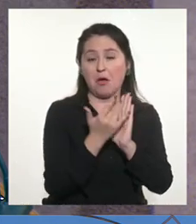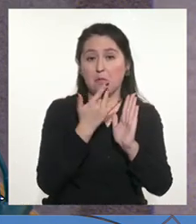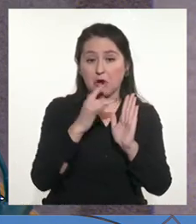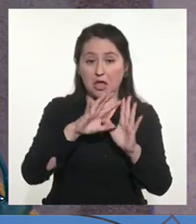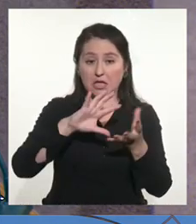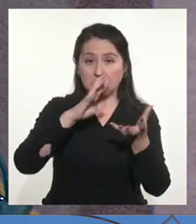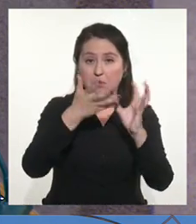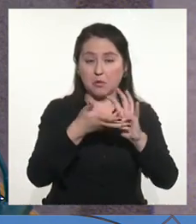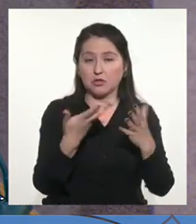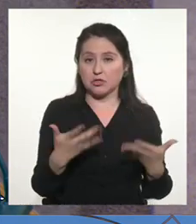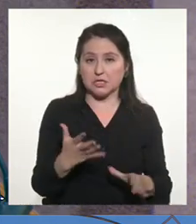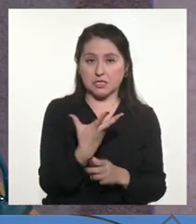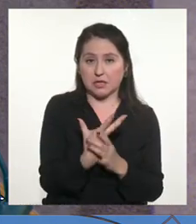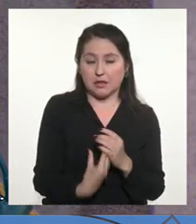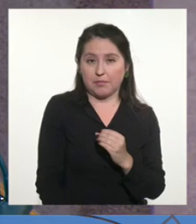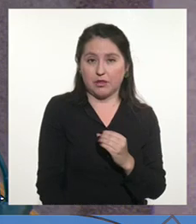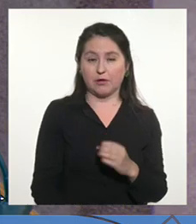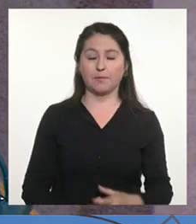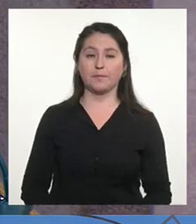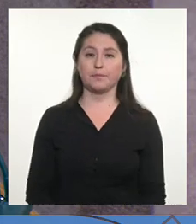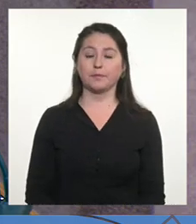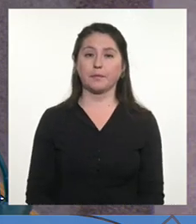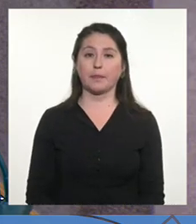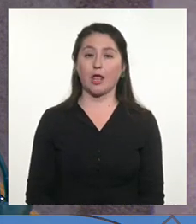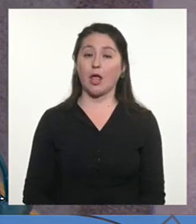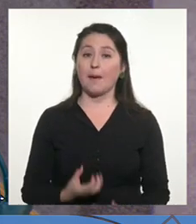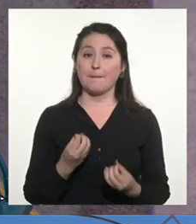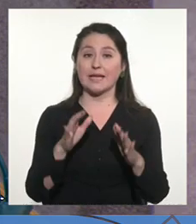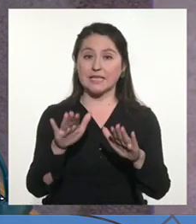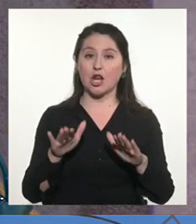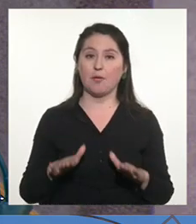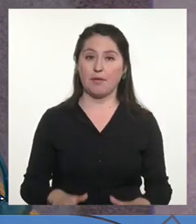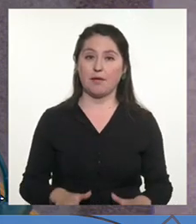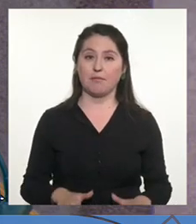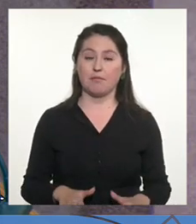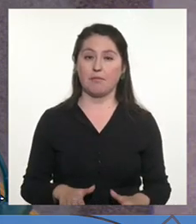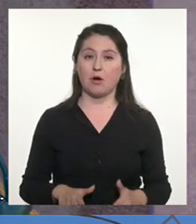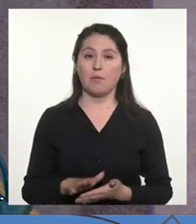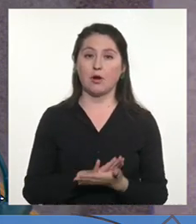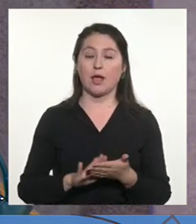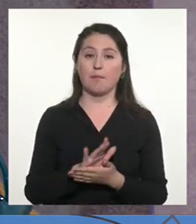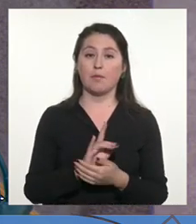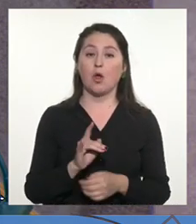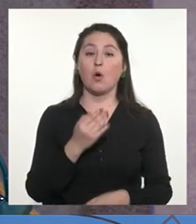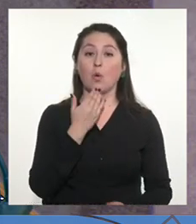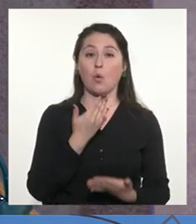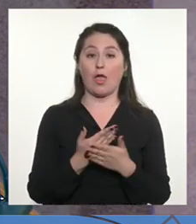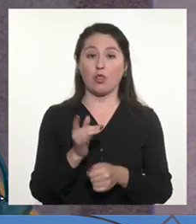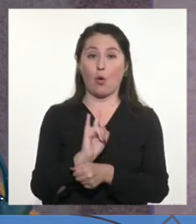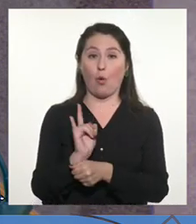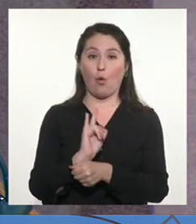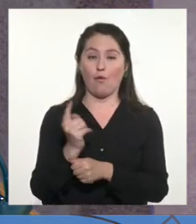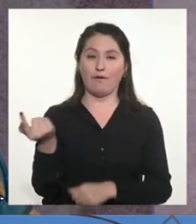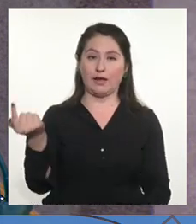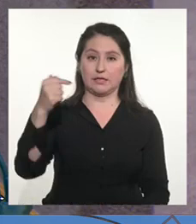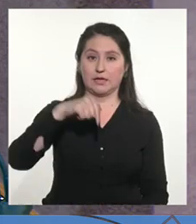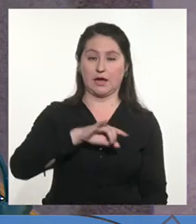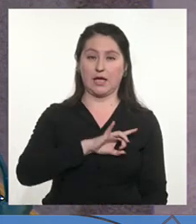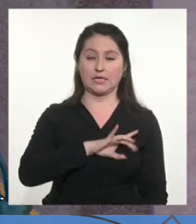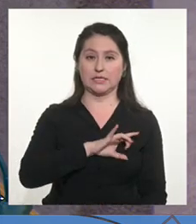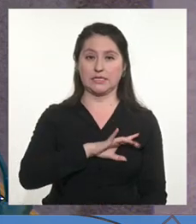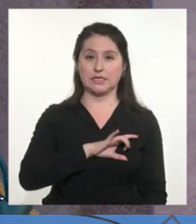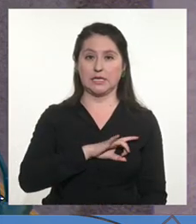se terminó y ocurre lo mismo cuando lleva por ejemplo hubiera chile que una plataforma tecnológica